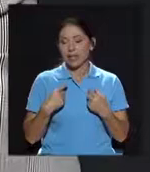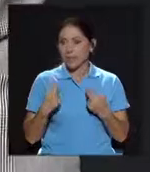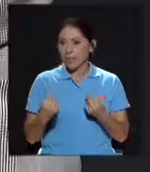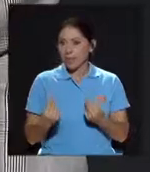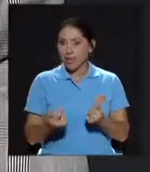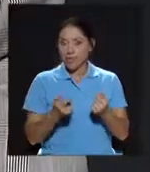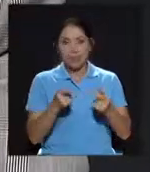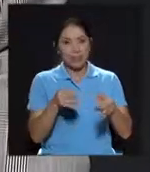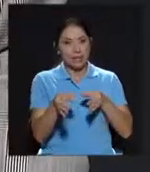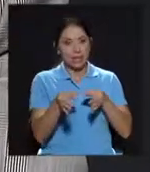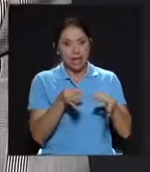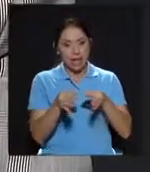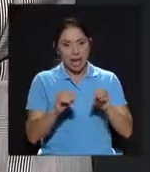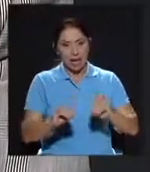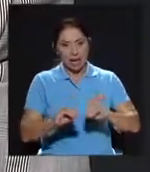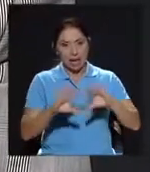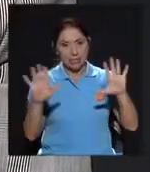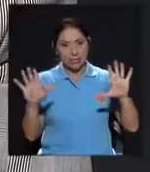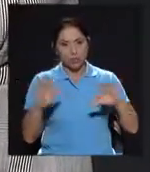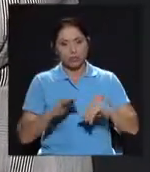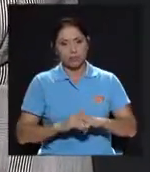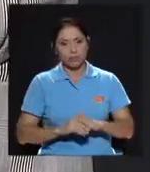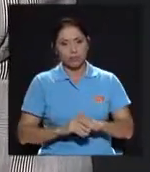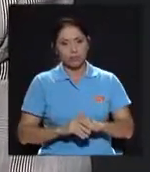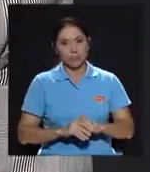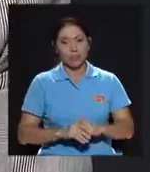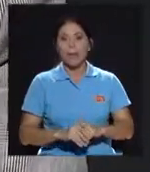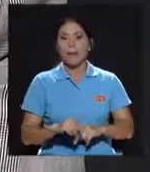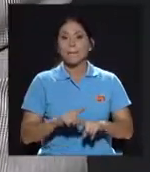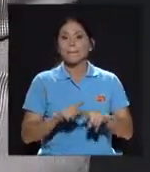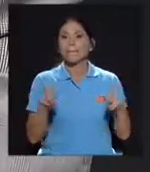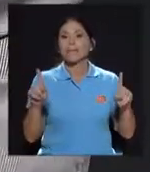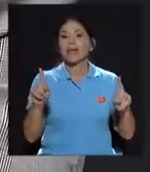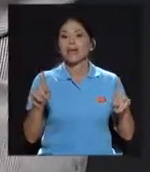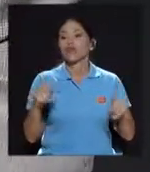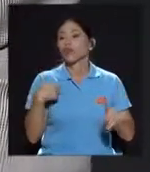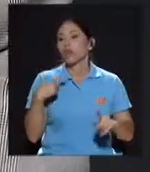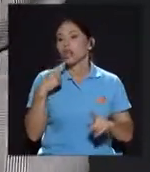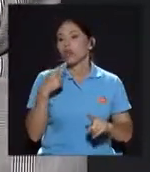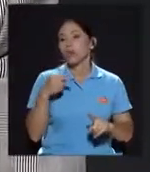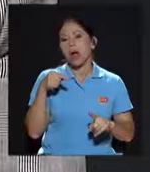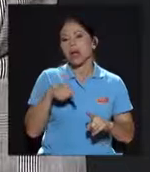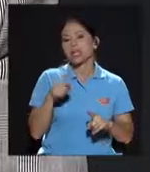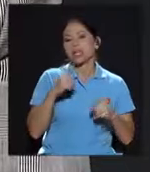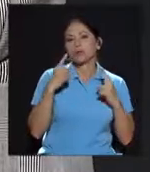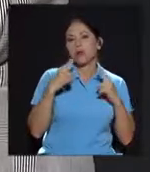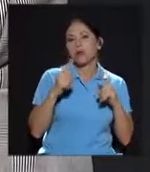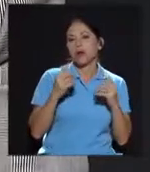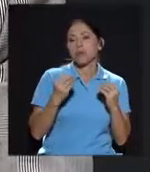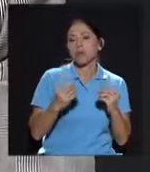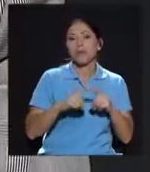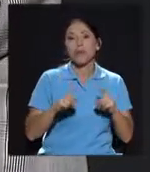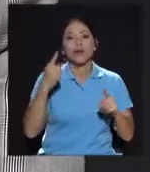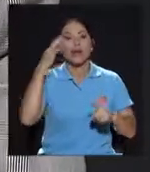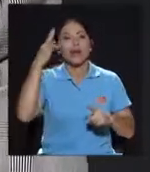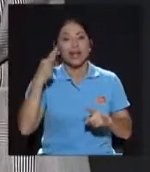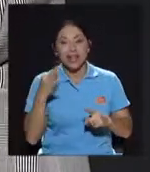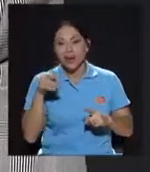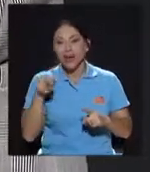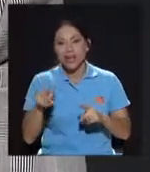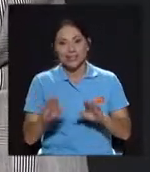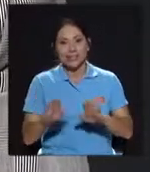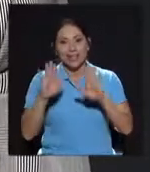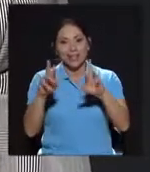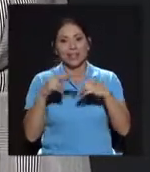aclaración y es pero creo que es ha sido un excelente reunión porque bueno porque de alguna manera la organización